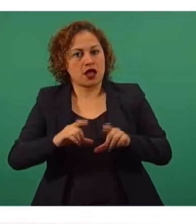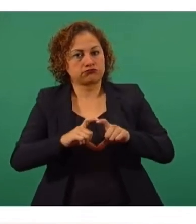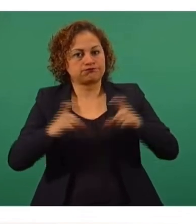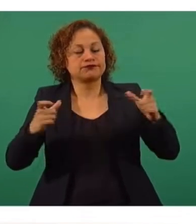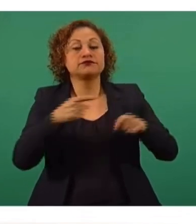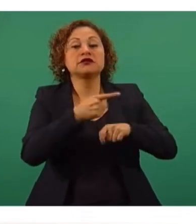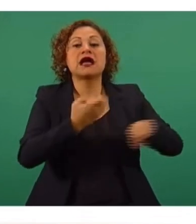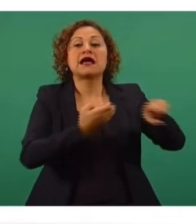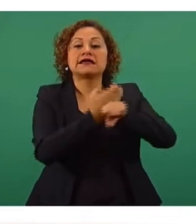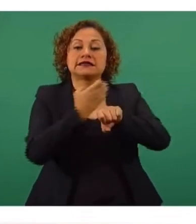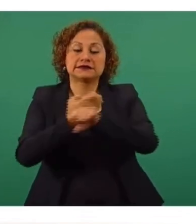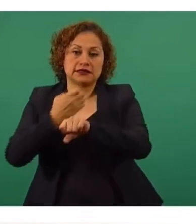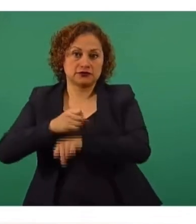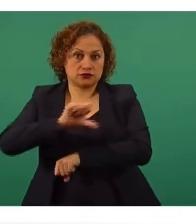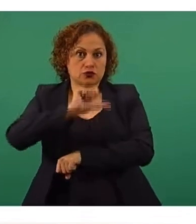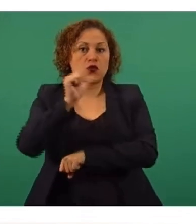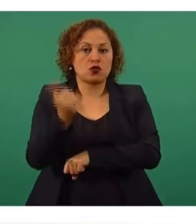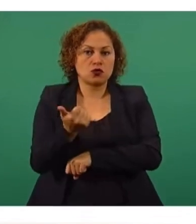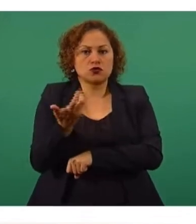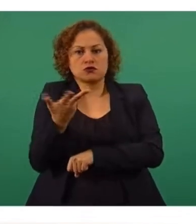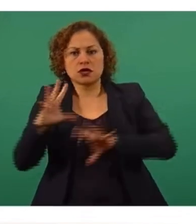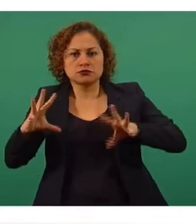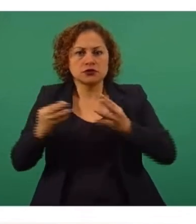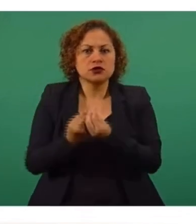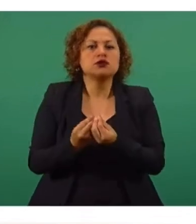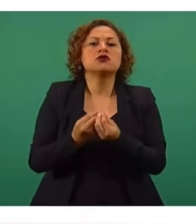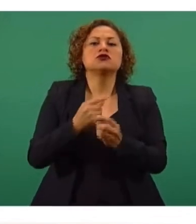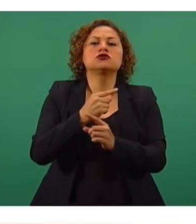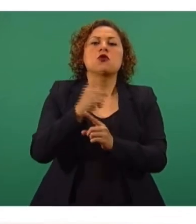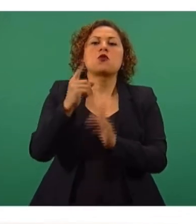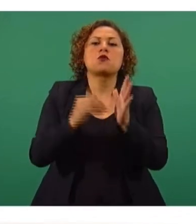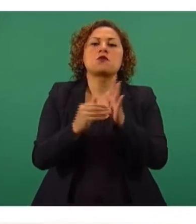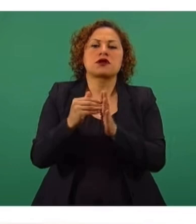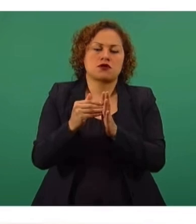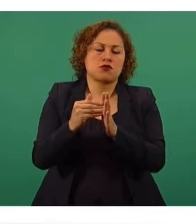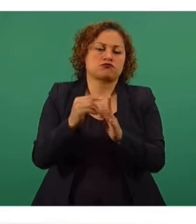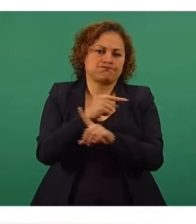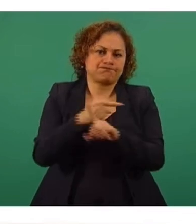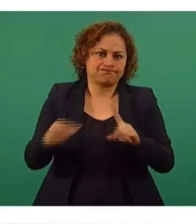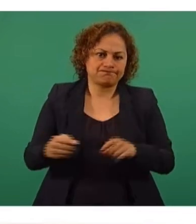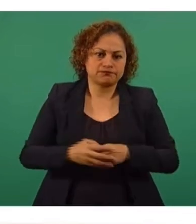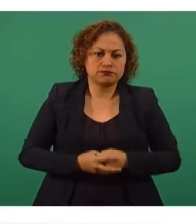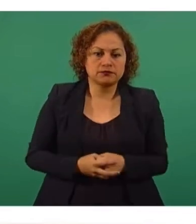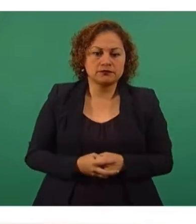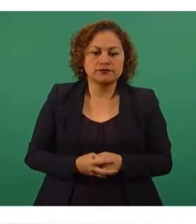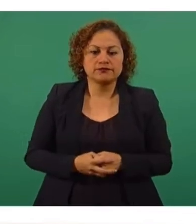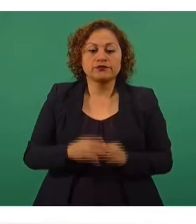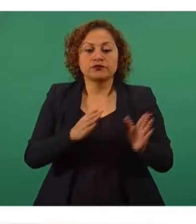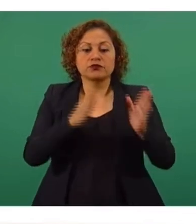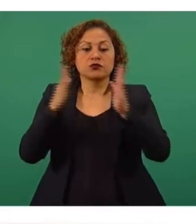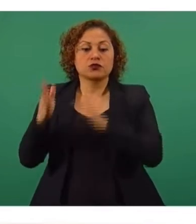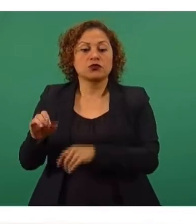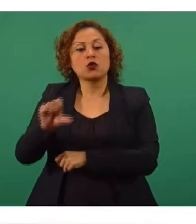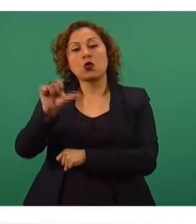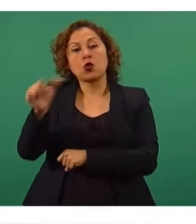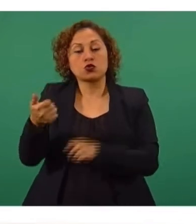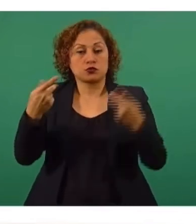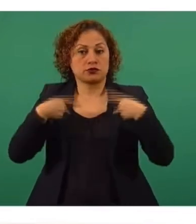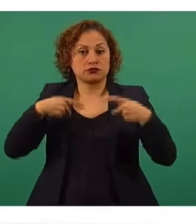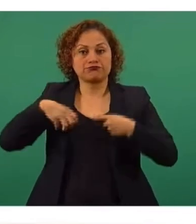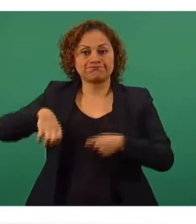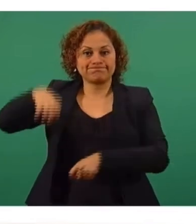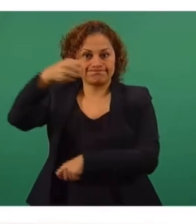casi un poco más de 500.000, y las personas adultas mayores, independientemente de cualquier situación